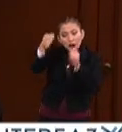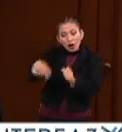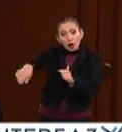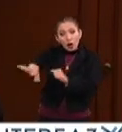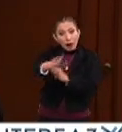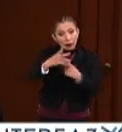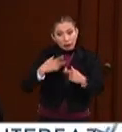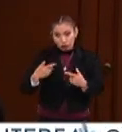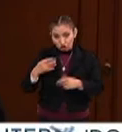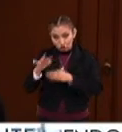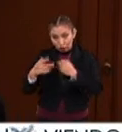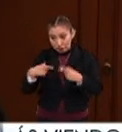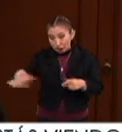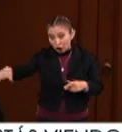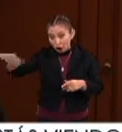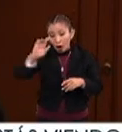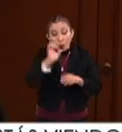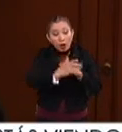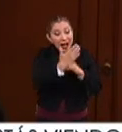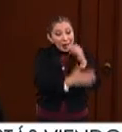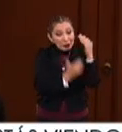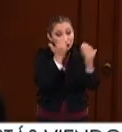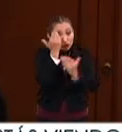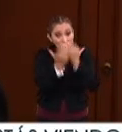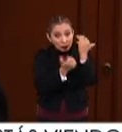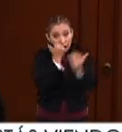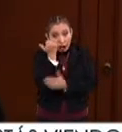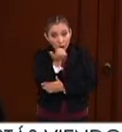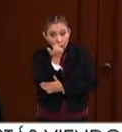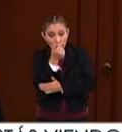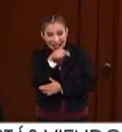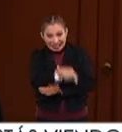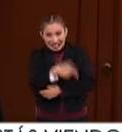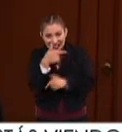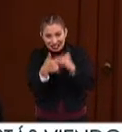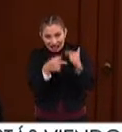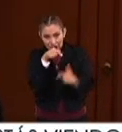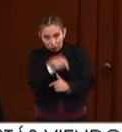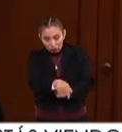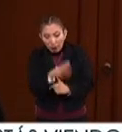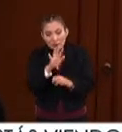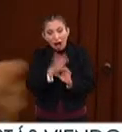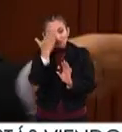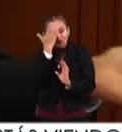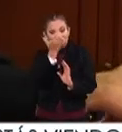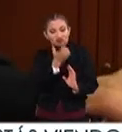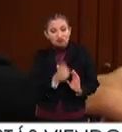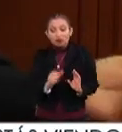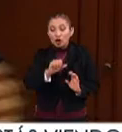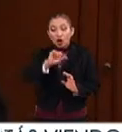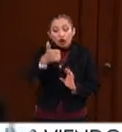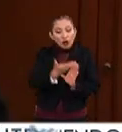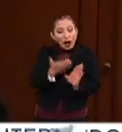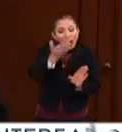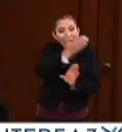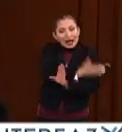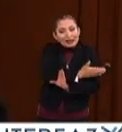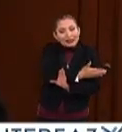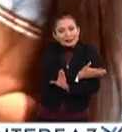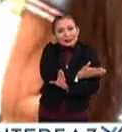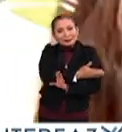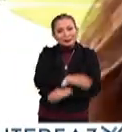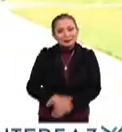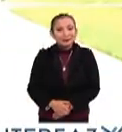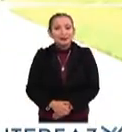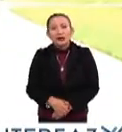la sociedad que los egresados de esta generación son más competentes que las generaciones